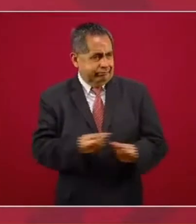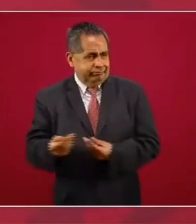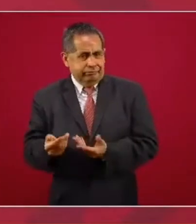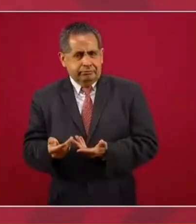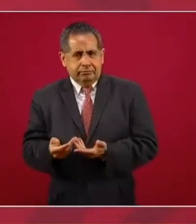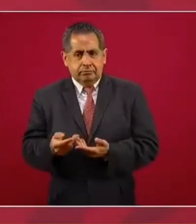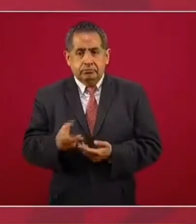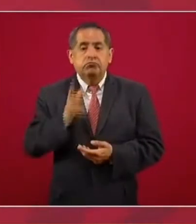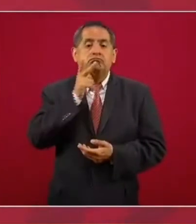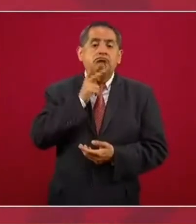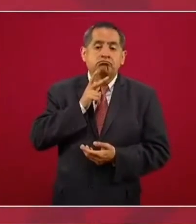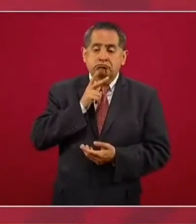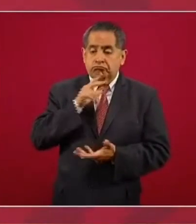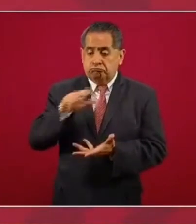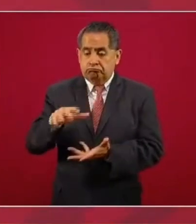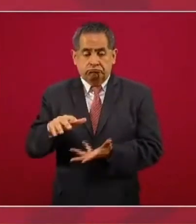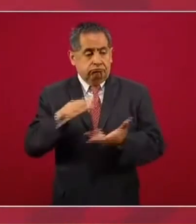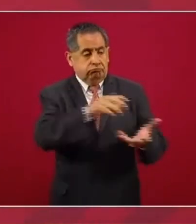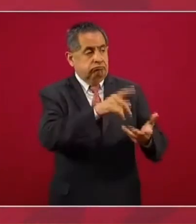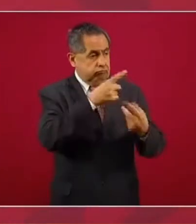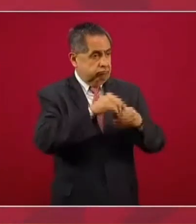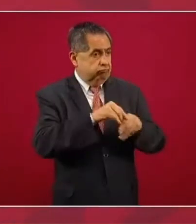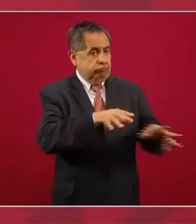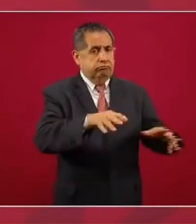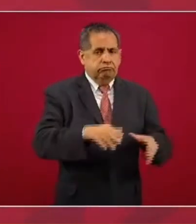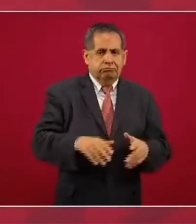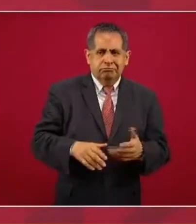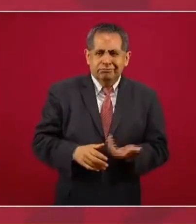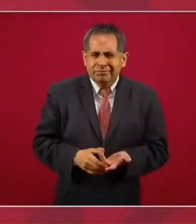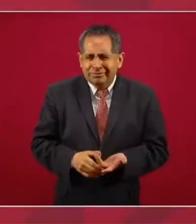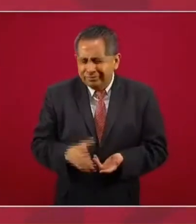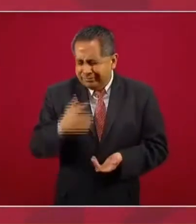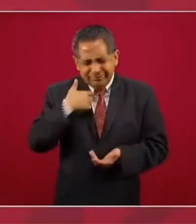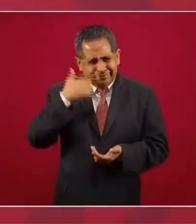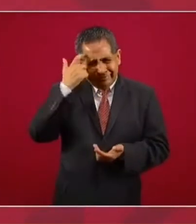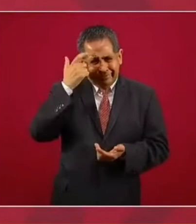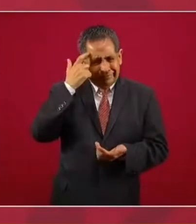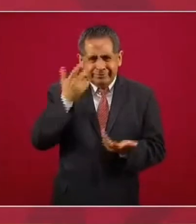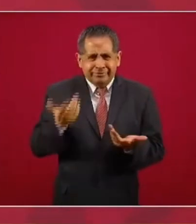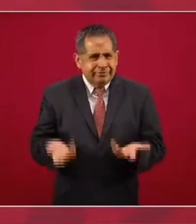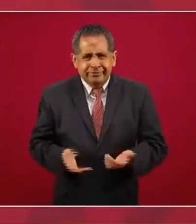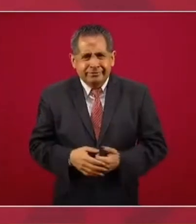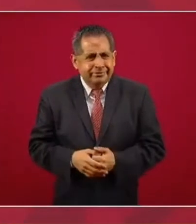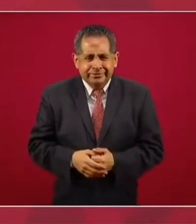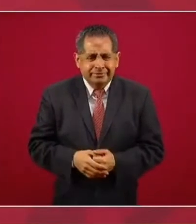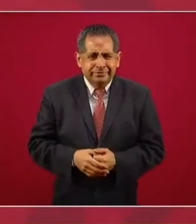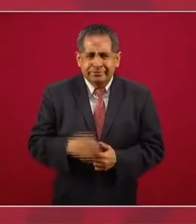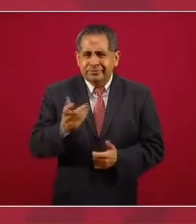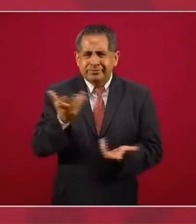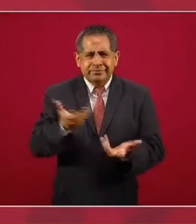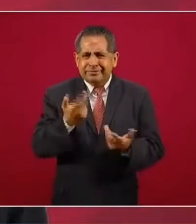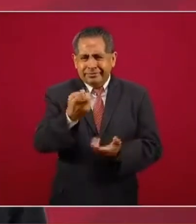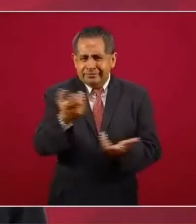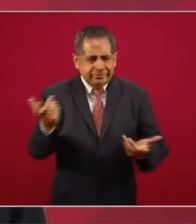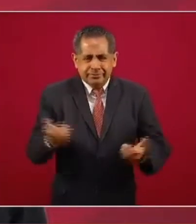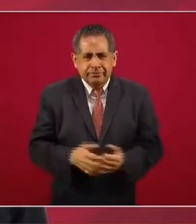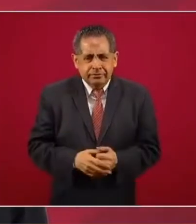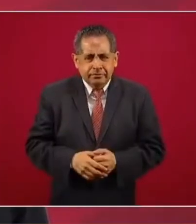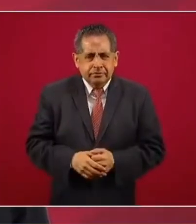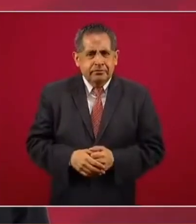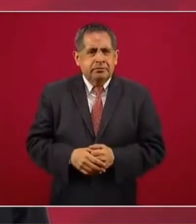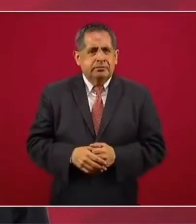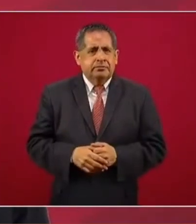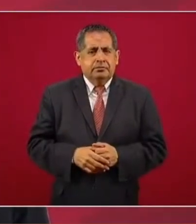que Pemex le entrega a esta planta? ¿Cómo hicieron eso? Porque estamos hablando